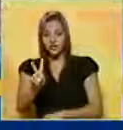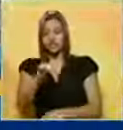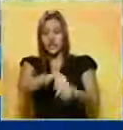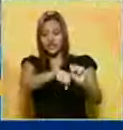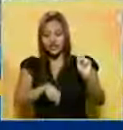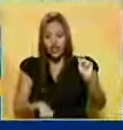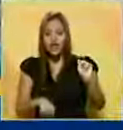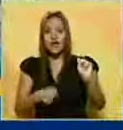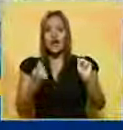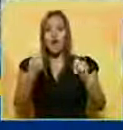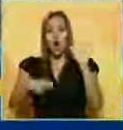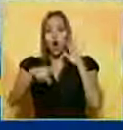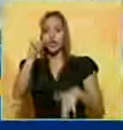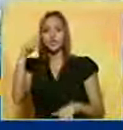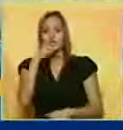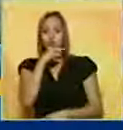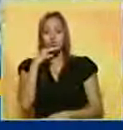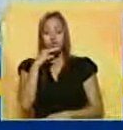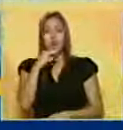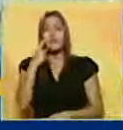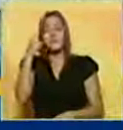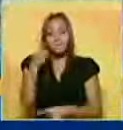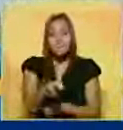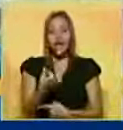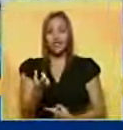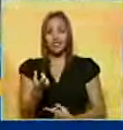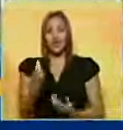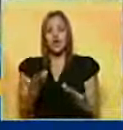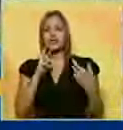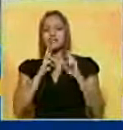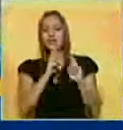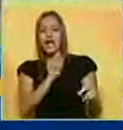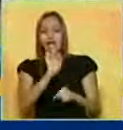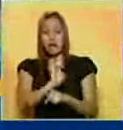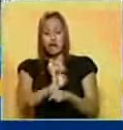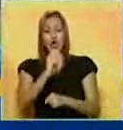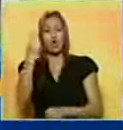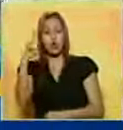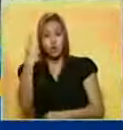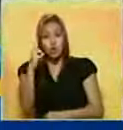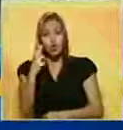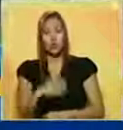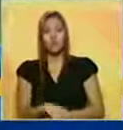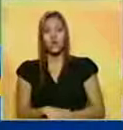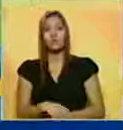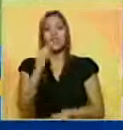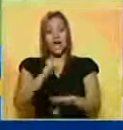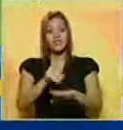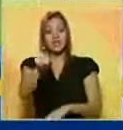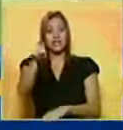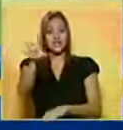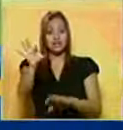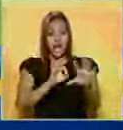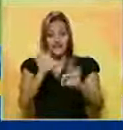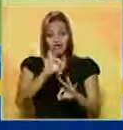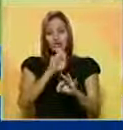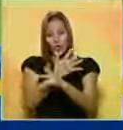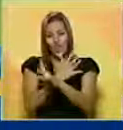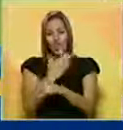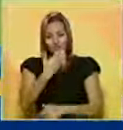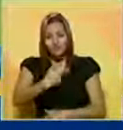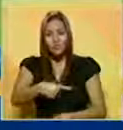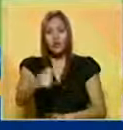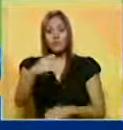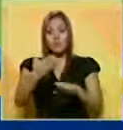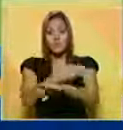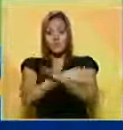Cristóbal el 11 de octubre y depender además de los resultados de Ecuador y Uruguay. Por cierto, sepan que estas selecciones se enfrentarán en la próxima fecha